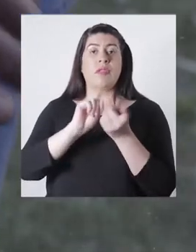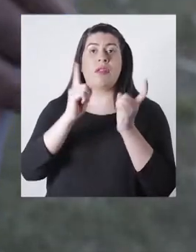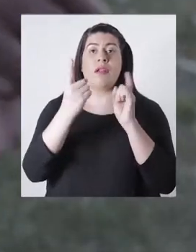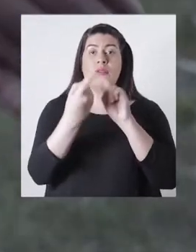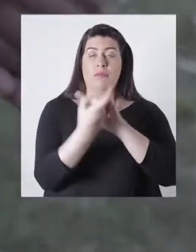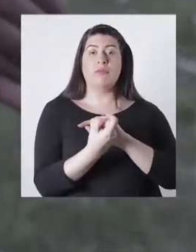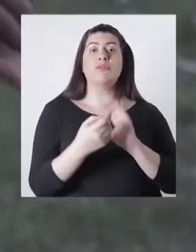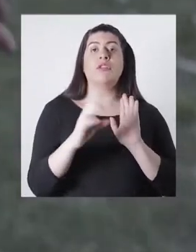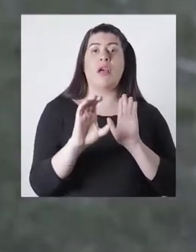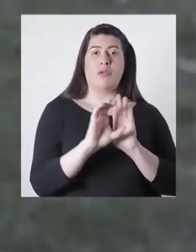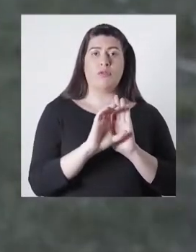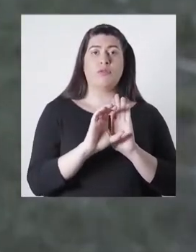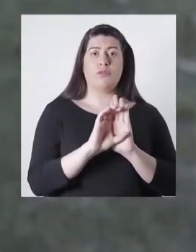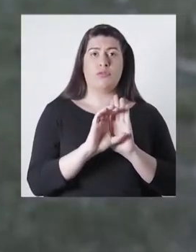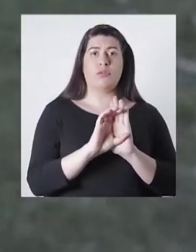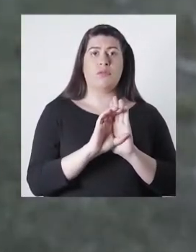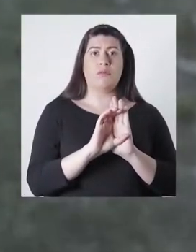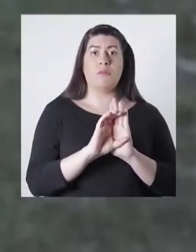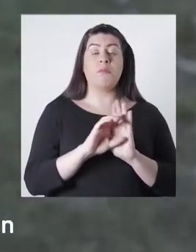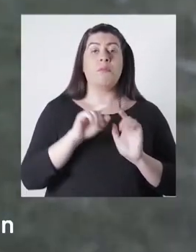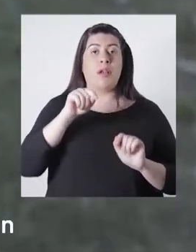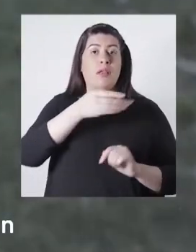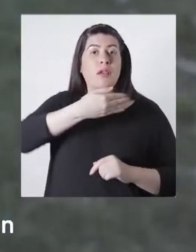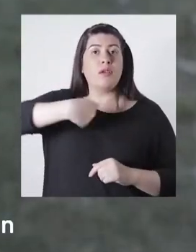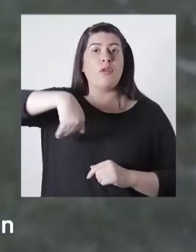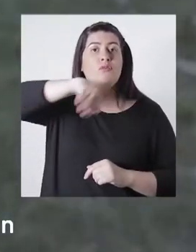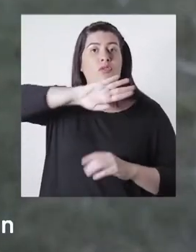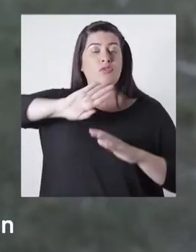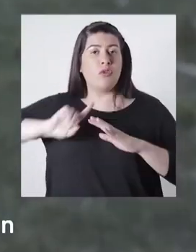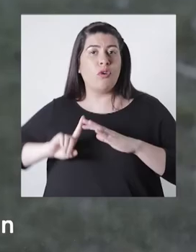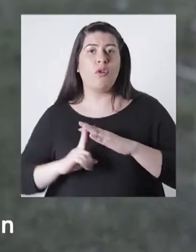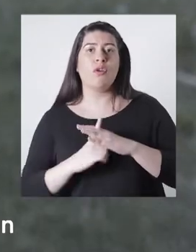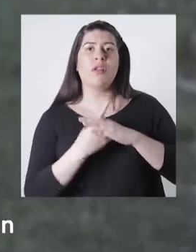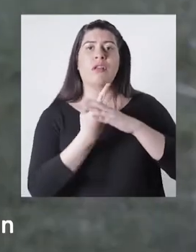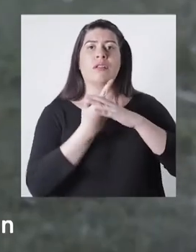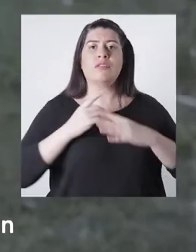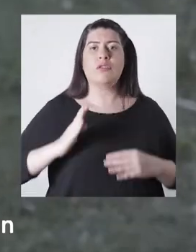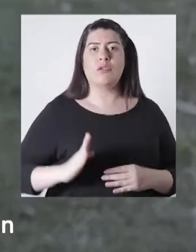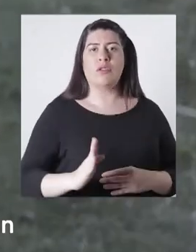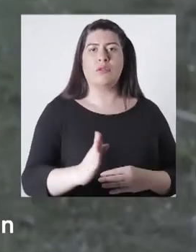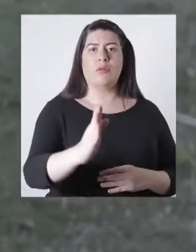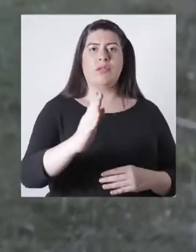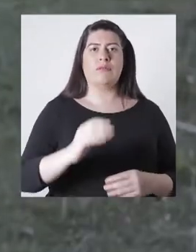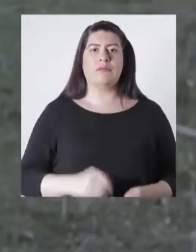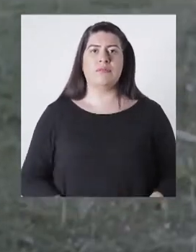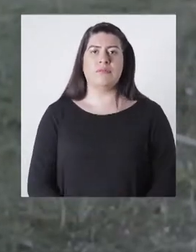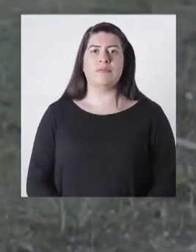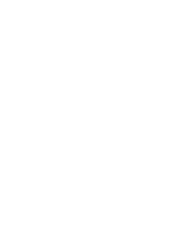De humain hue constitución, tañi pucheñalú, mon el eupal.